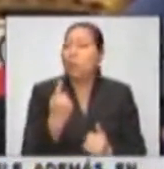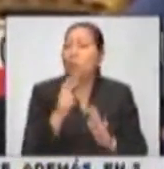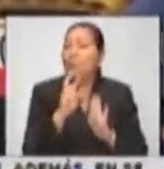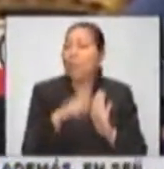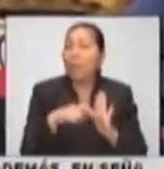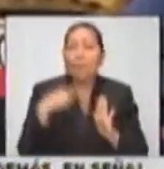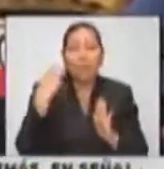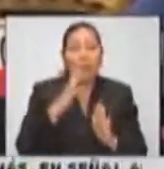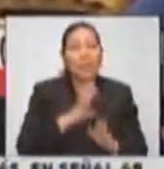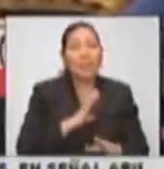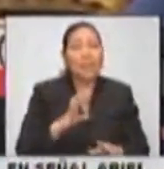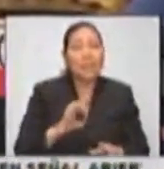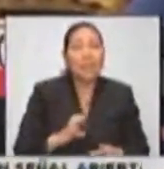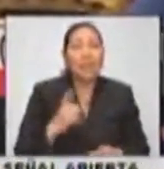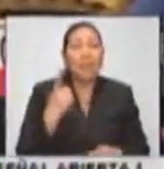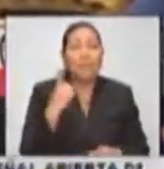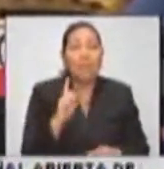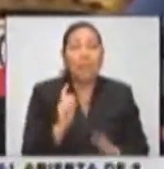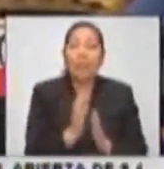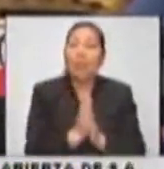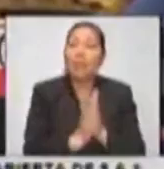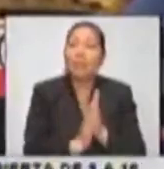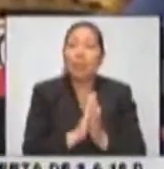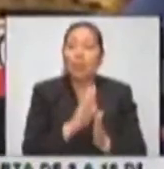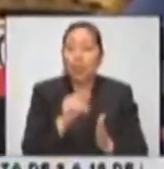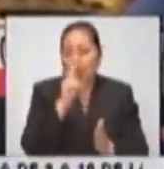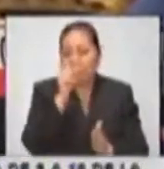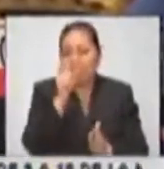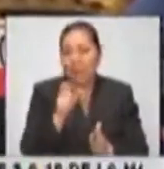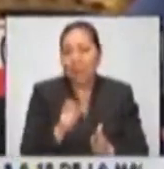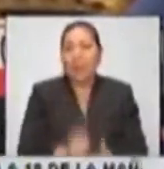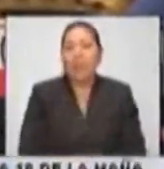sino políticas de Estado para el beneficio de todos los peruanos.